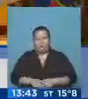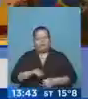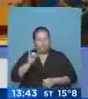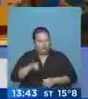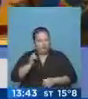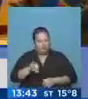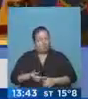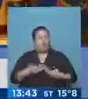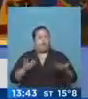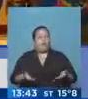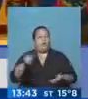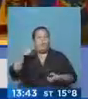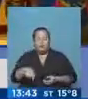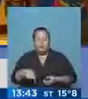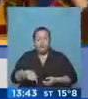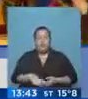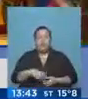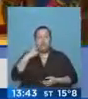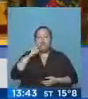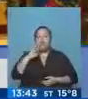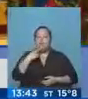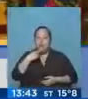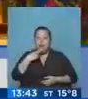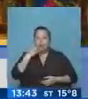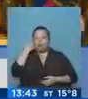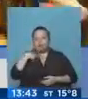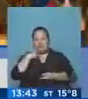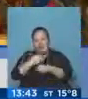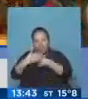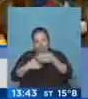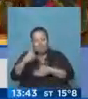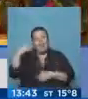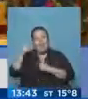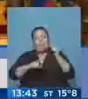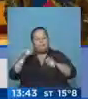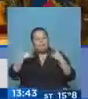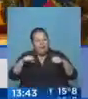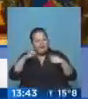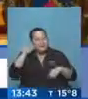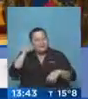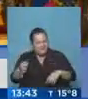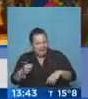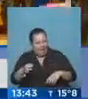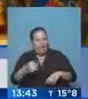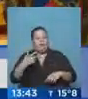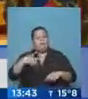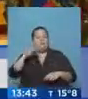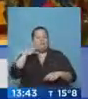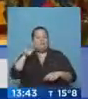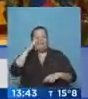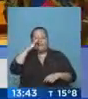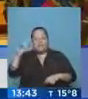absolutamente bueno esto desde el 2011 ya estamos haciendo esto y la gente ya está practicando y está sabiendo tuvimos más de